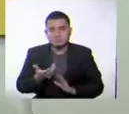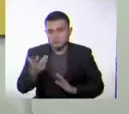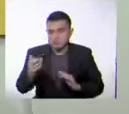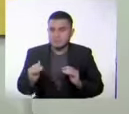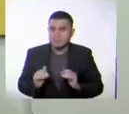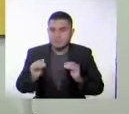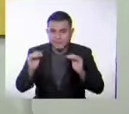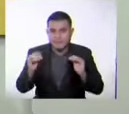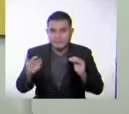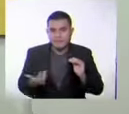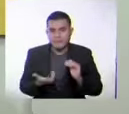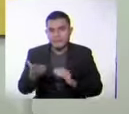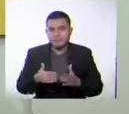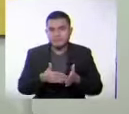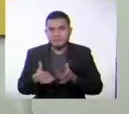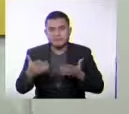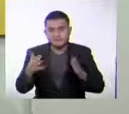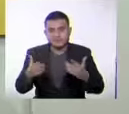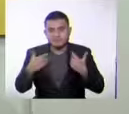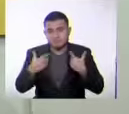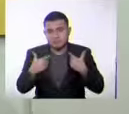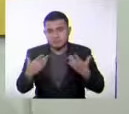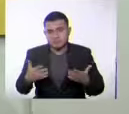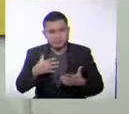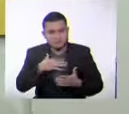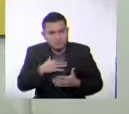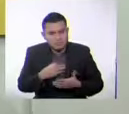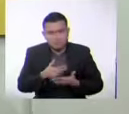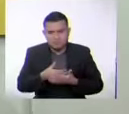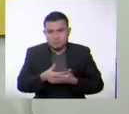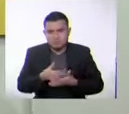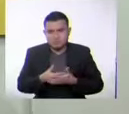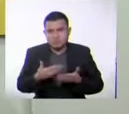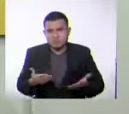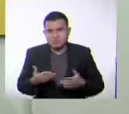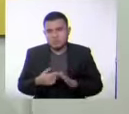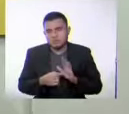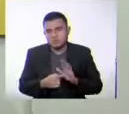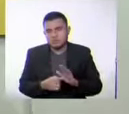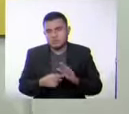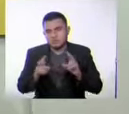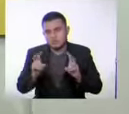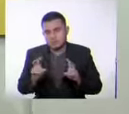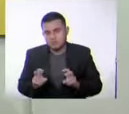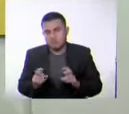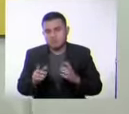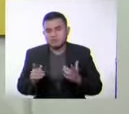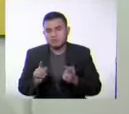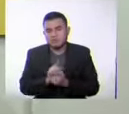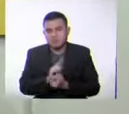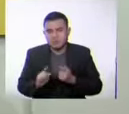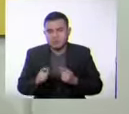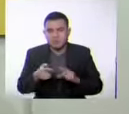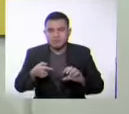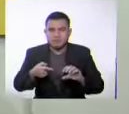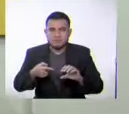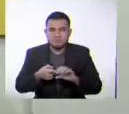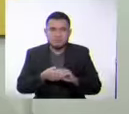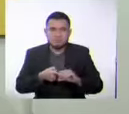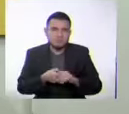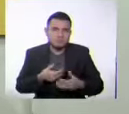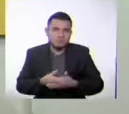cuando comenzamos a tener ya gustos sexuales posiblemente, ya aparece el término de relaciones sexocoitales, estamos hablando